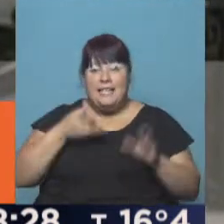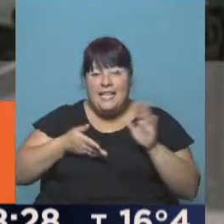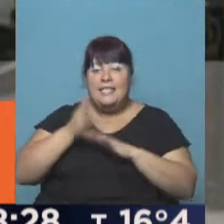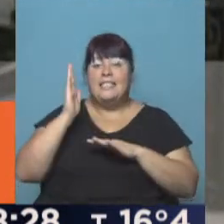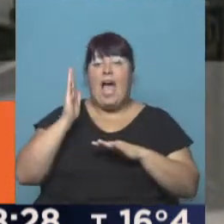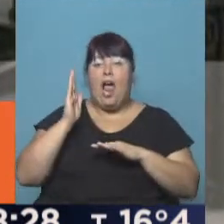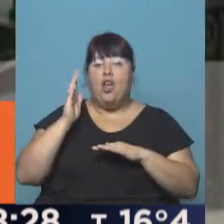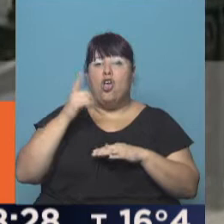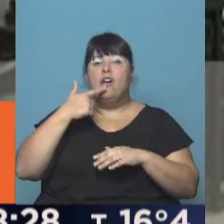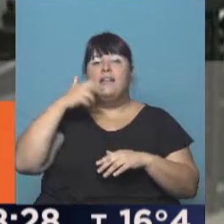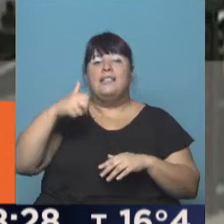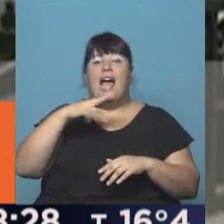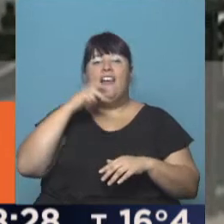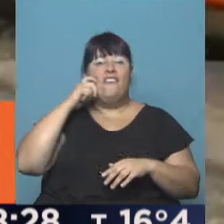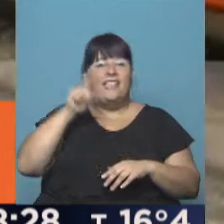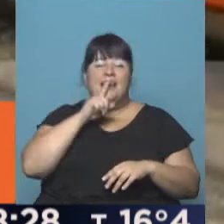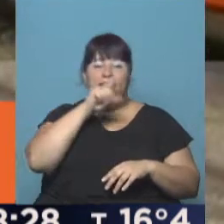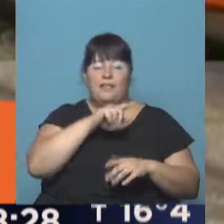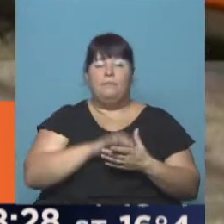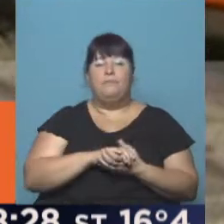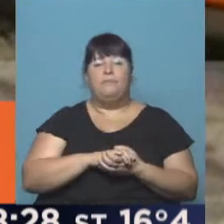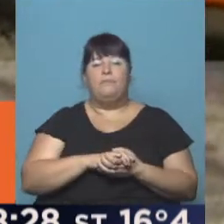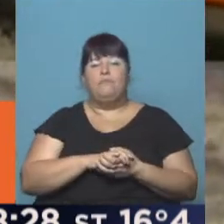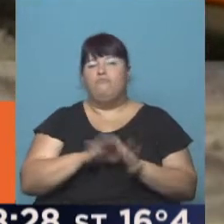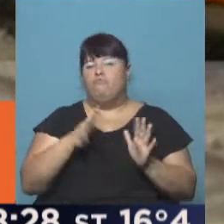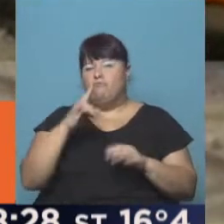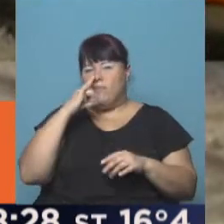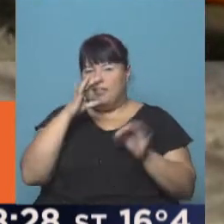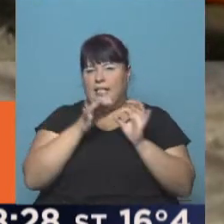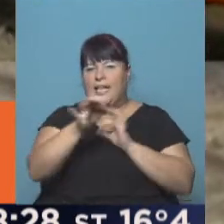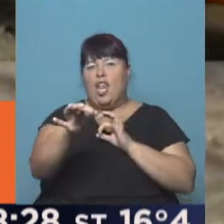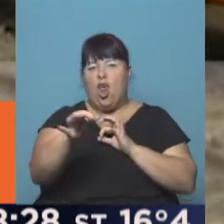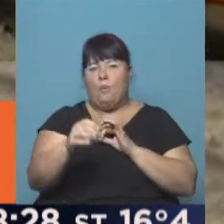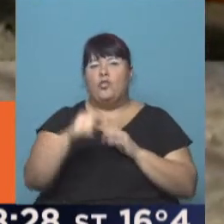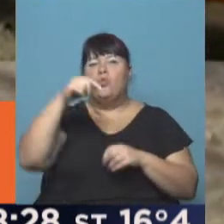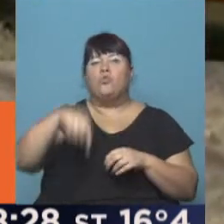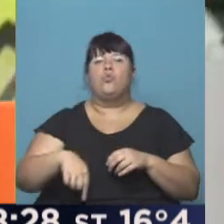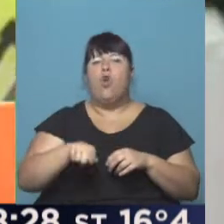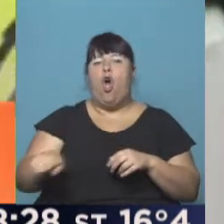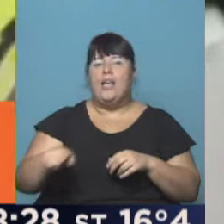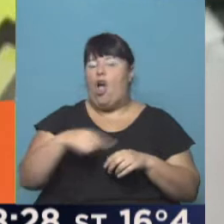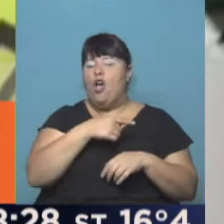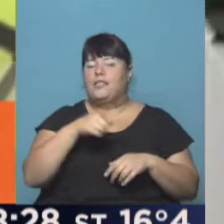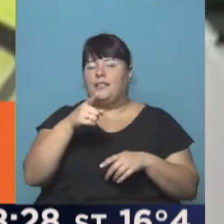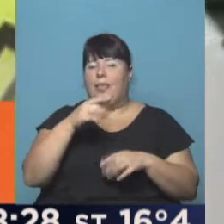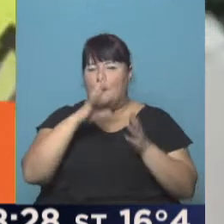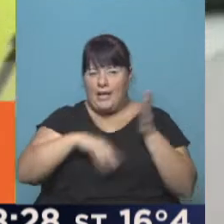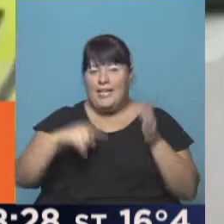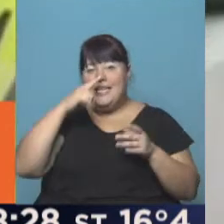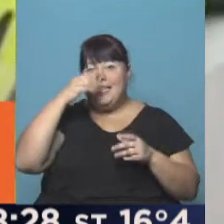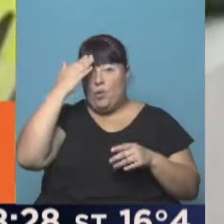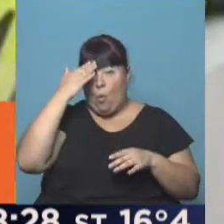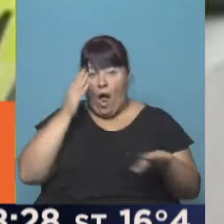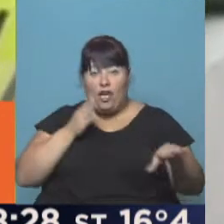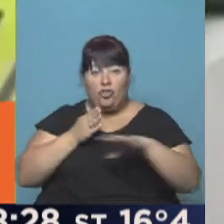estación San Vicent de Calders, a unos 70 kilómetros al suroeste de Barcelona, y a las 7:15, al entrar en la